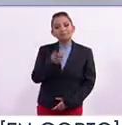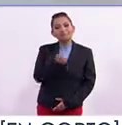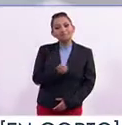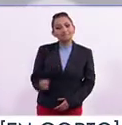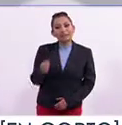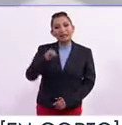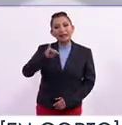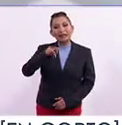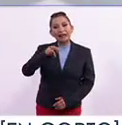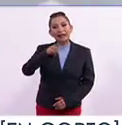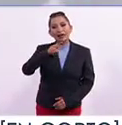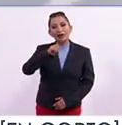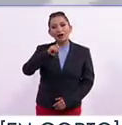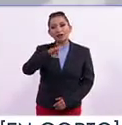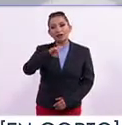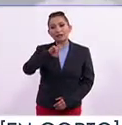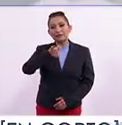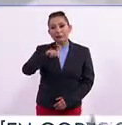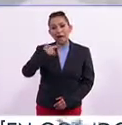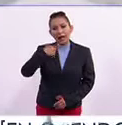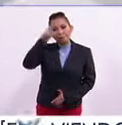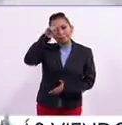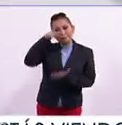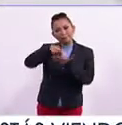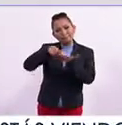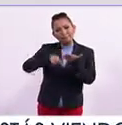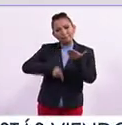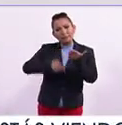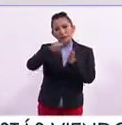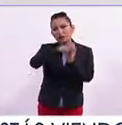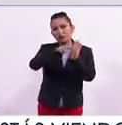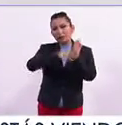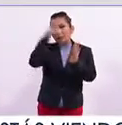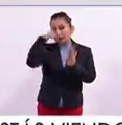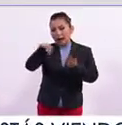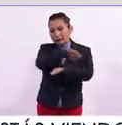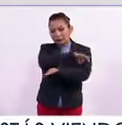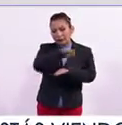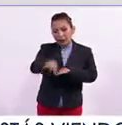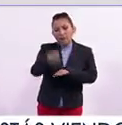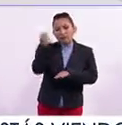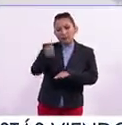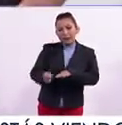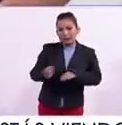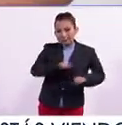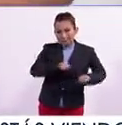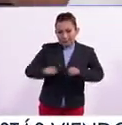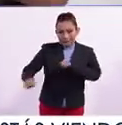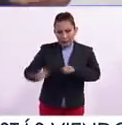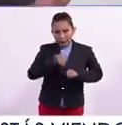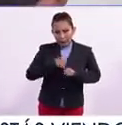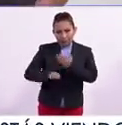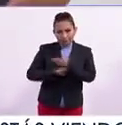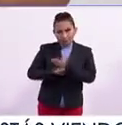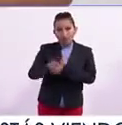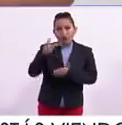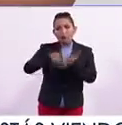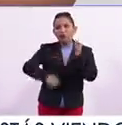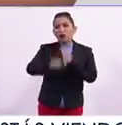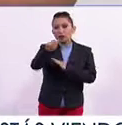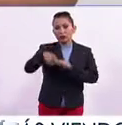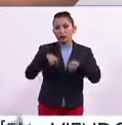reconocido ingeniero civil que ha formulado recomendaciones y normas para el diseño sísmico en México. En 2011